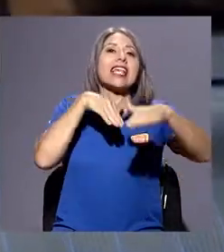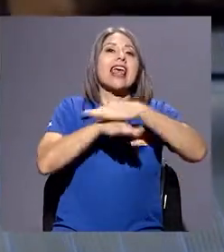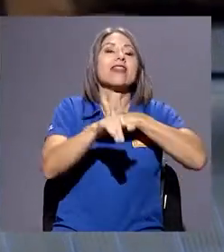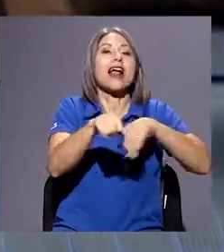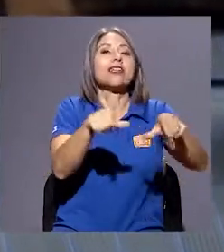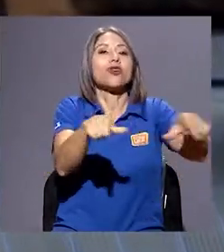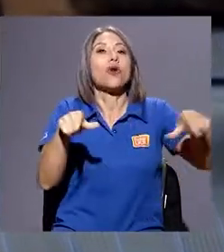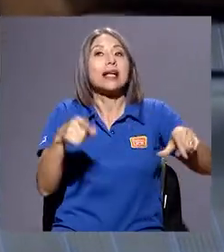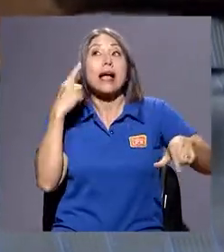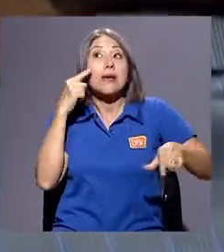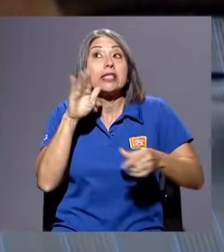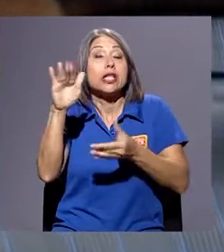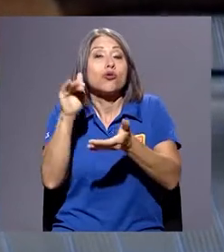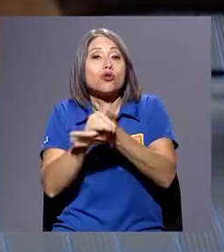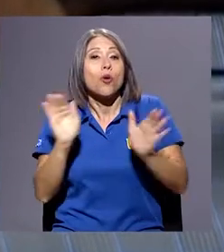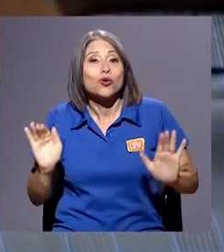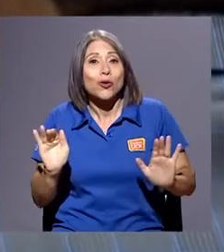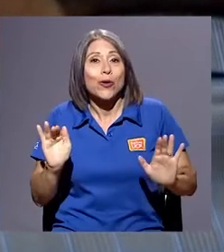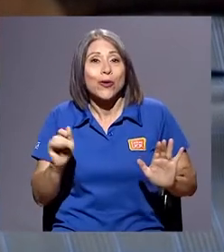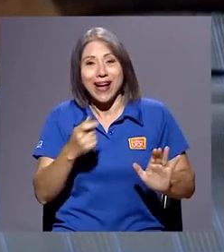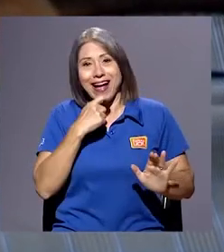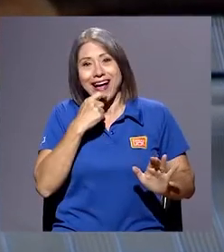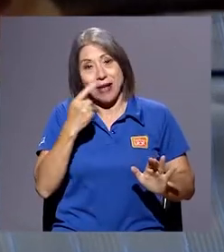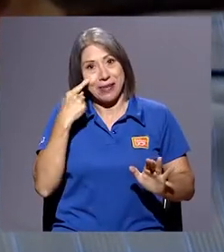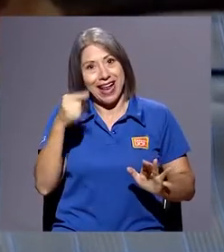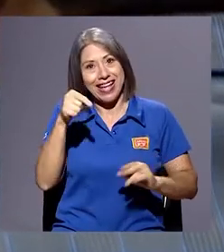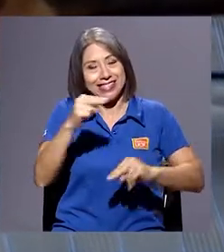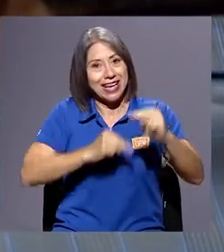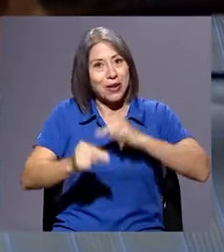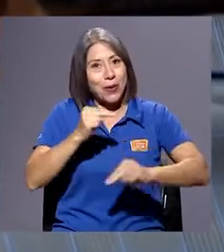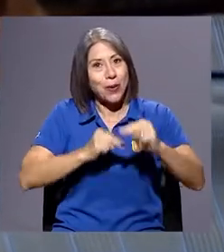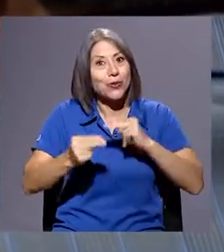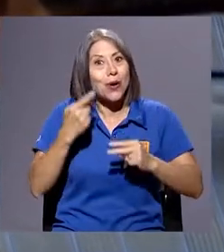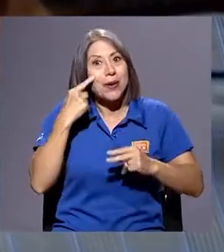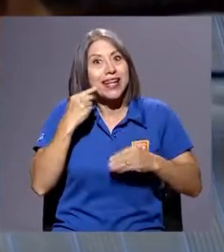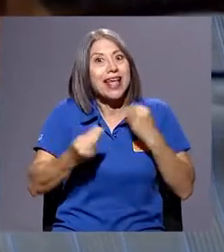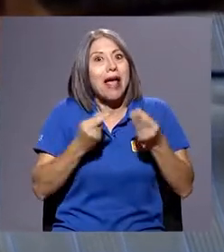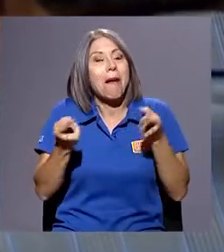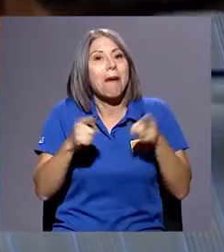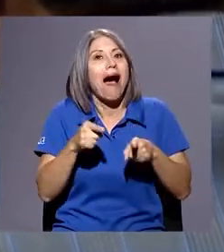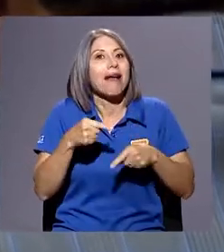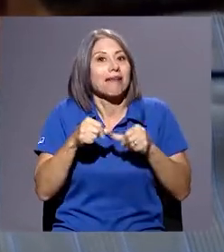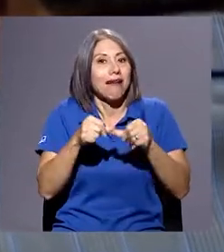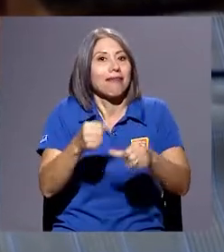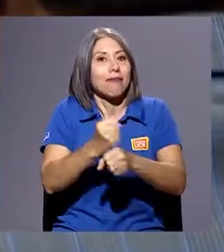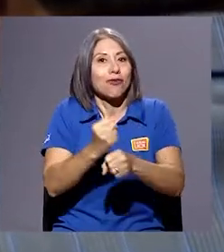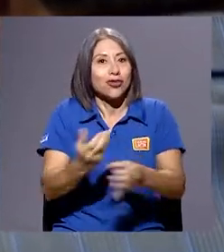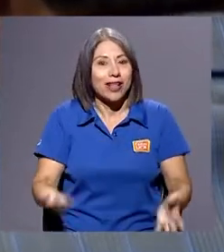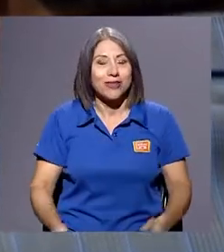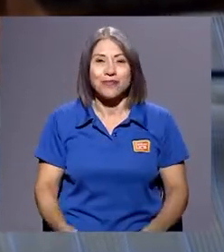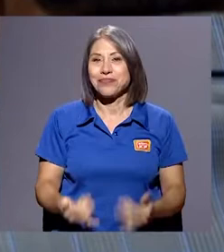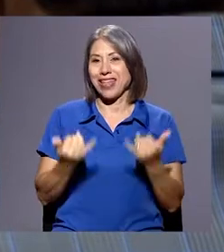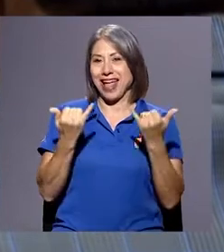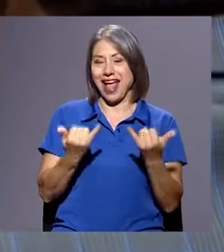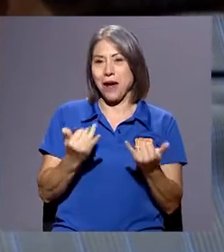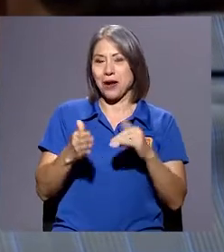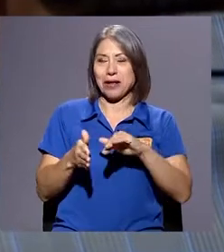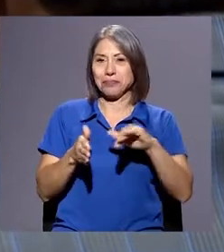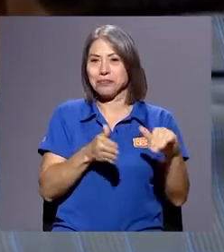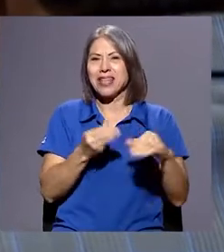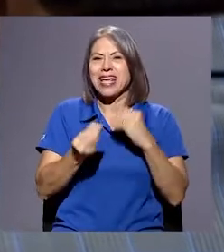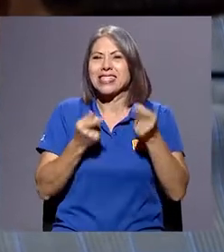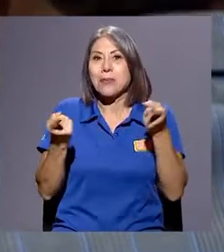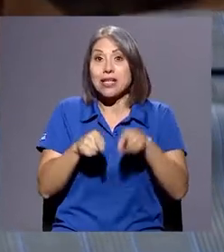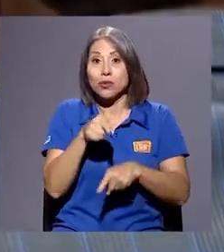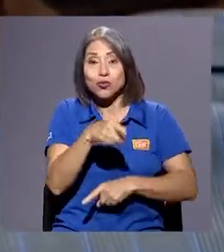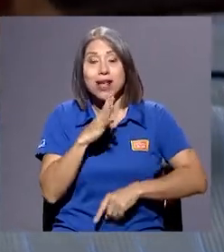negocio empieza a no funcionar. Doy un salto, don Gustavo, y hay algo que sucede mucho y que está pasando. Usted hablaba de